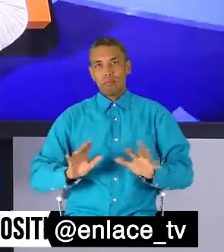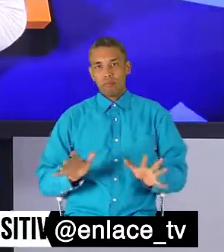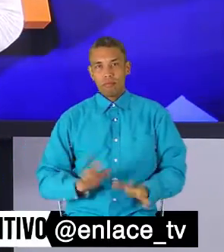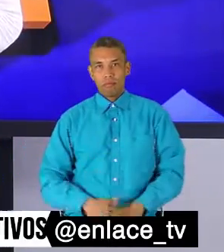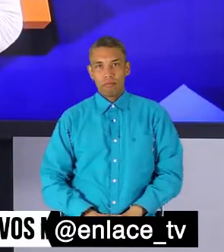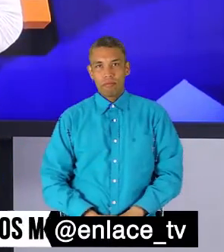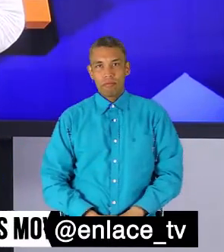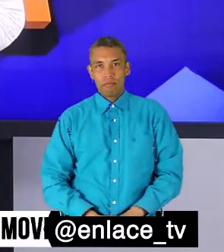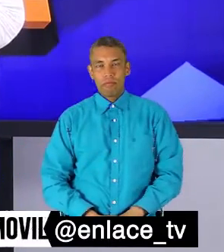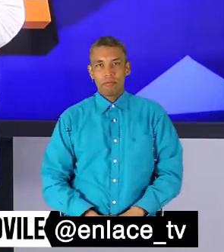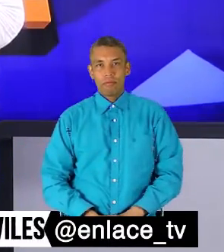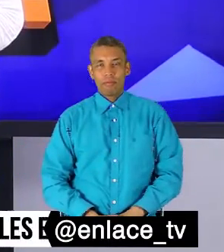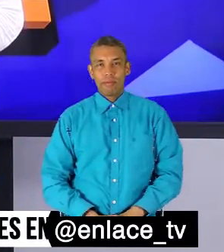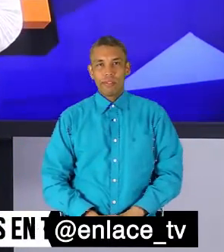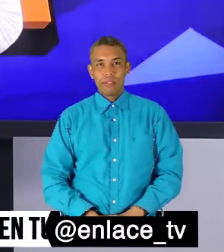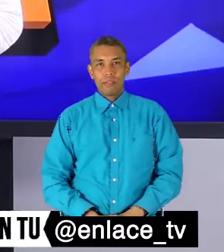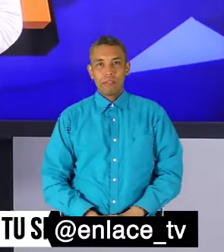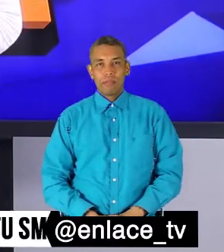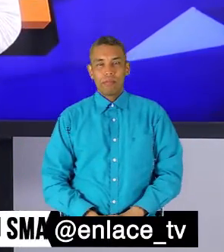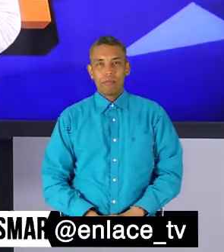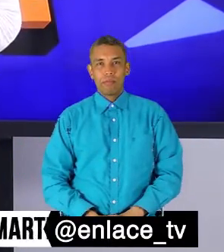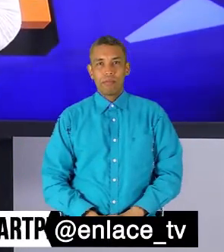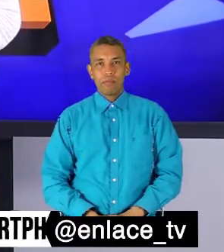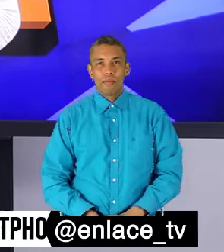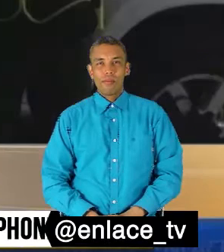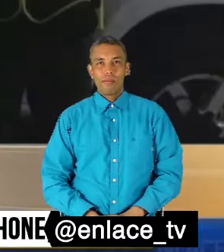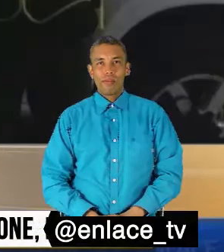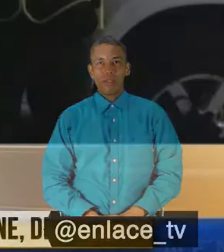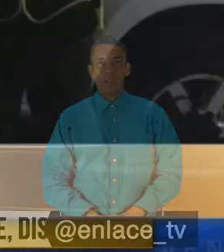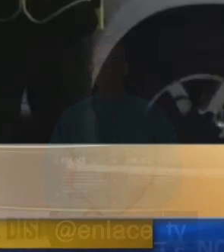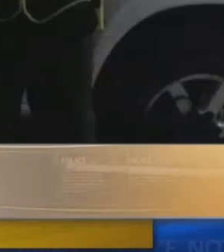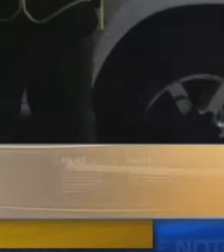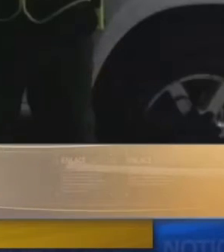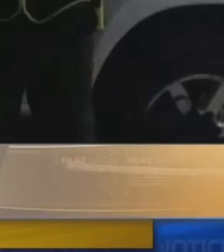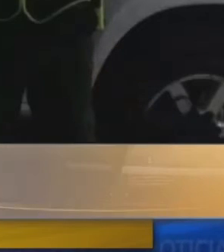estaremos ampliando durante la presente emisión.